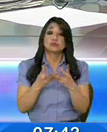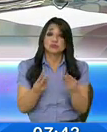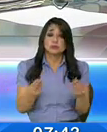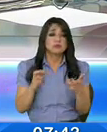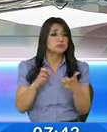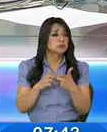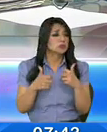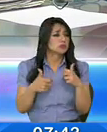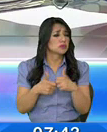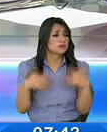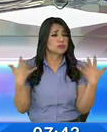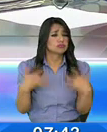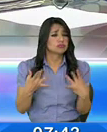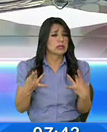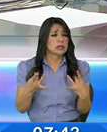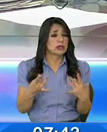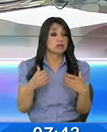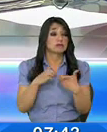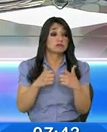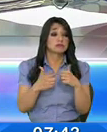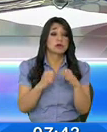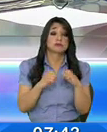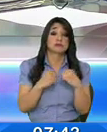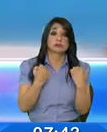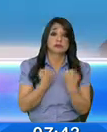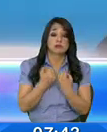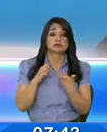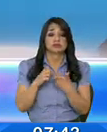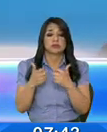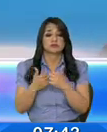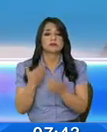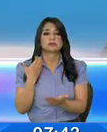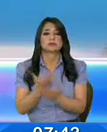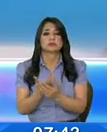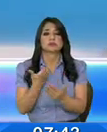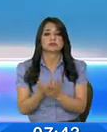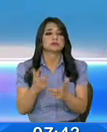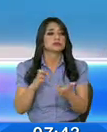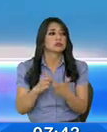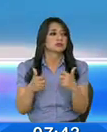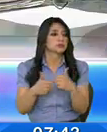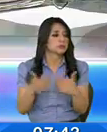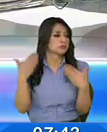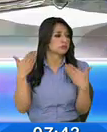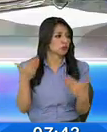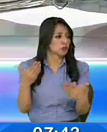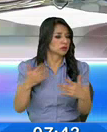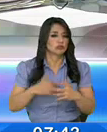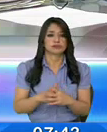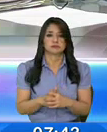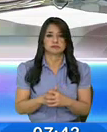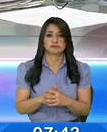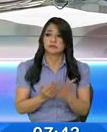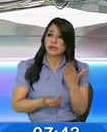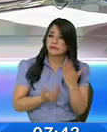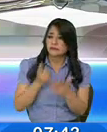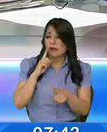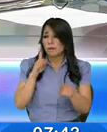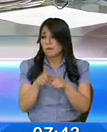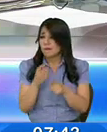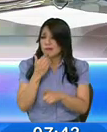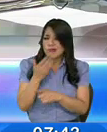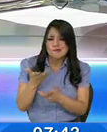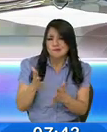graves problemas sociales económicos y políticos que existen ahora no hay visos de consensos